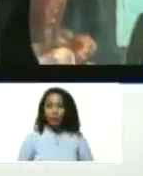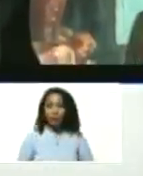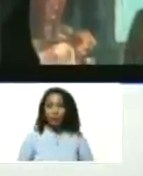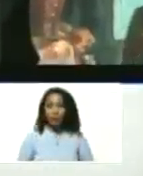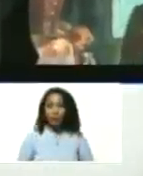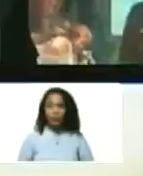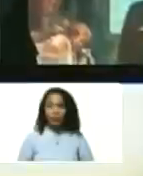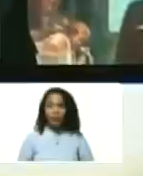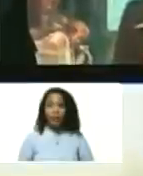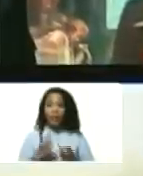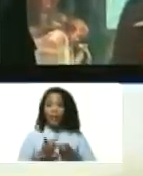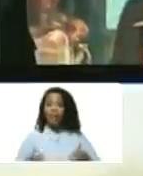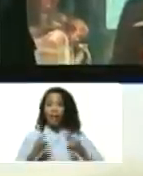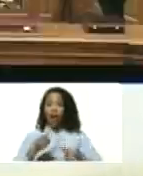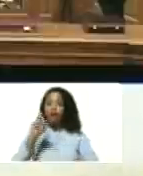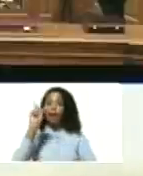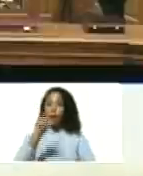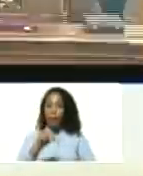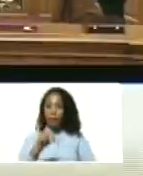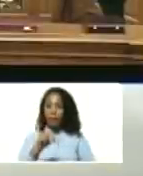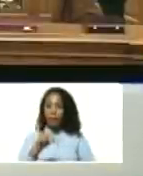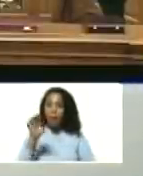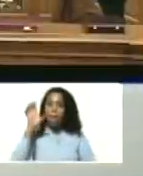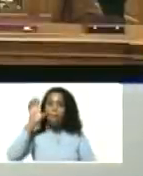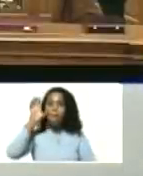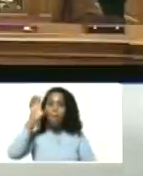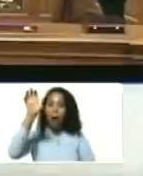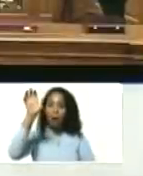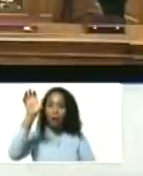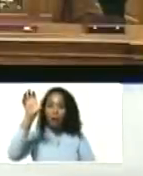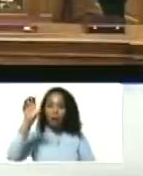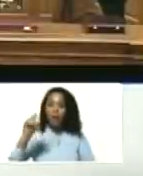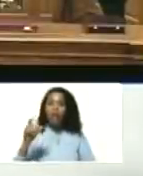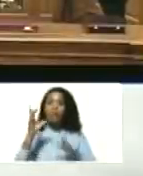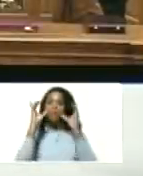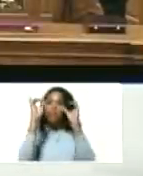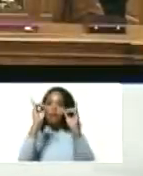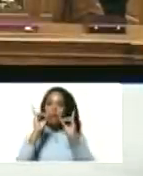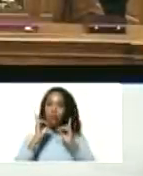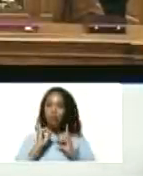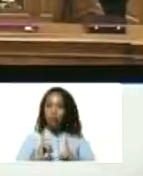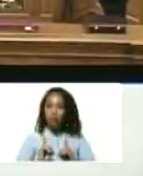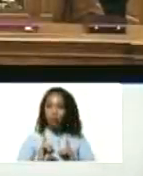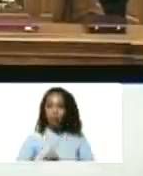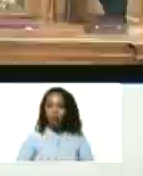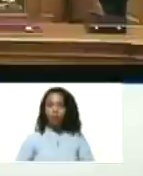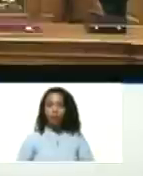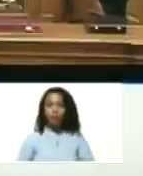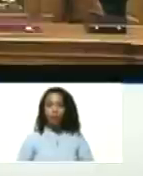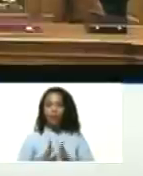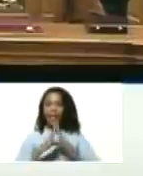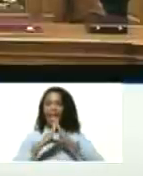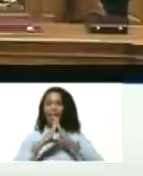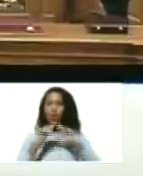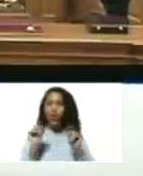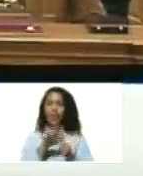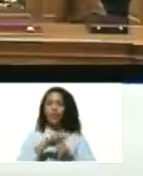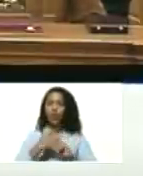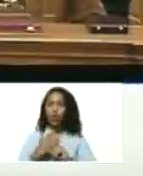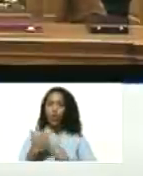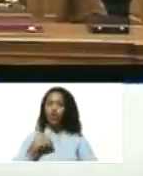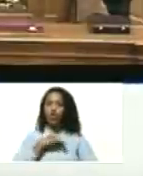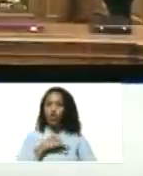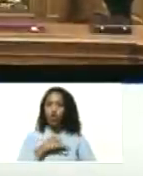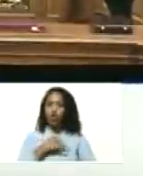y con valentía también con patriotismo con decisión en todas las circunstancias que nos ha tocado